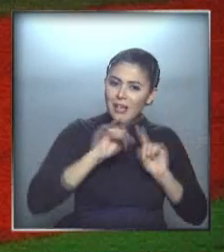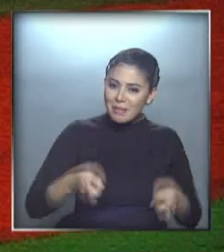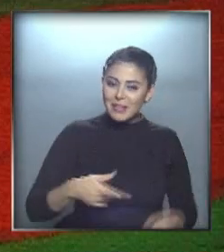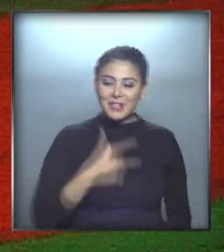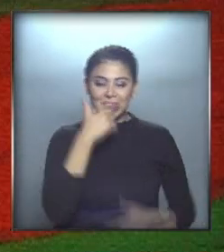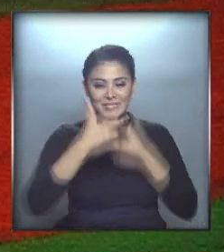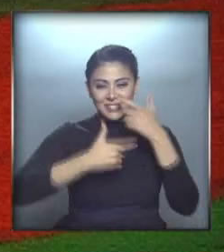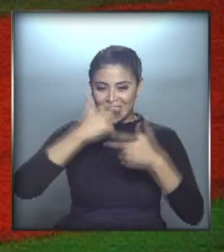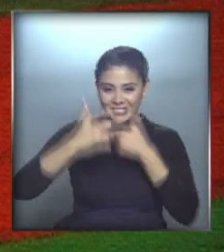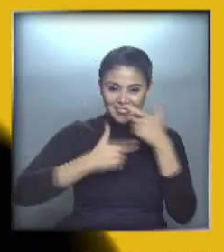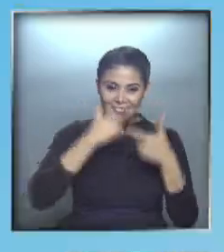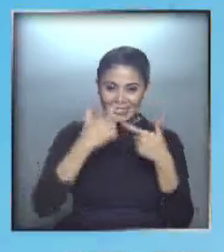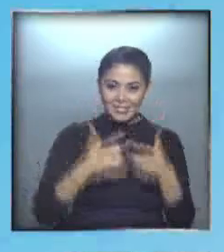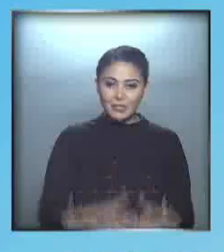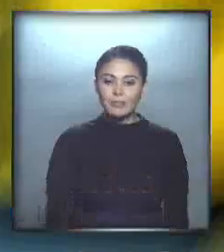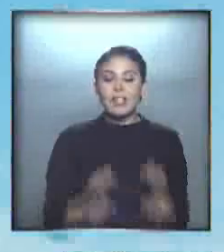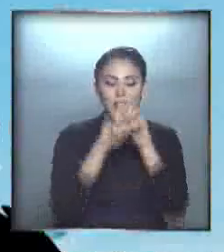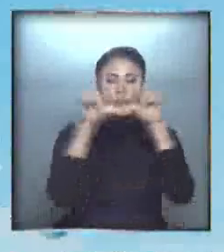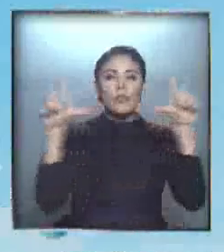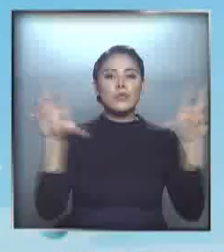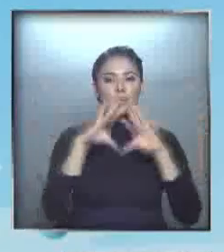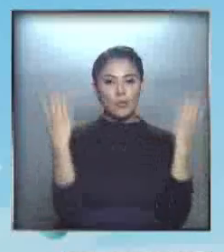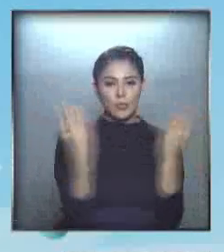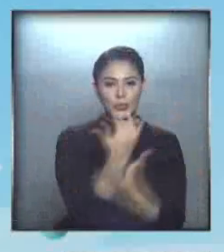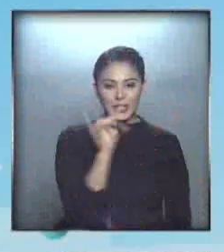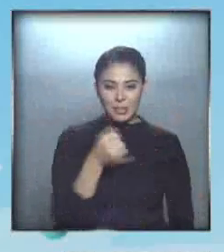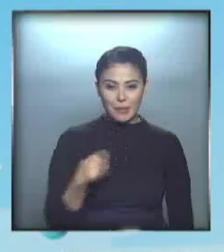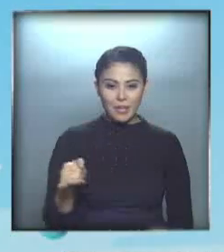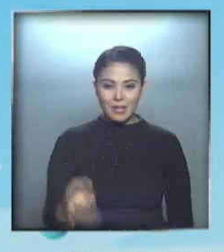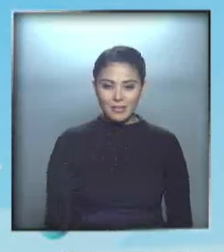El asombroso mundo de Samba.